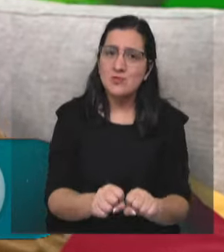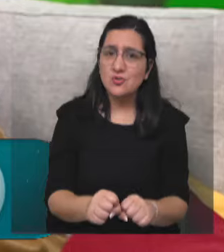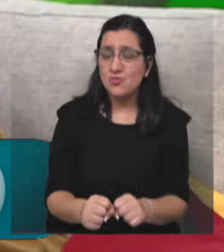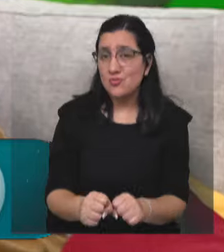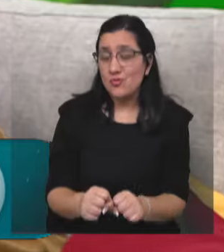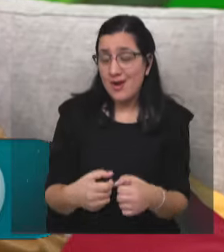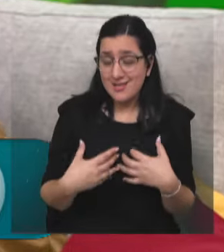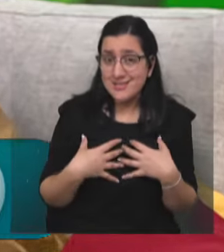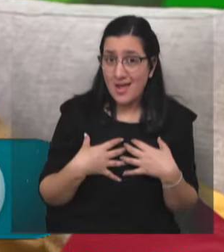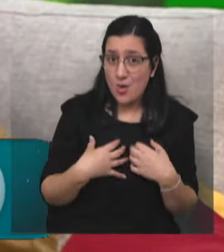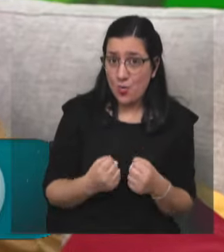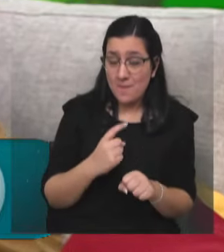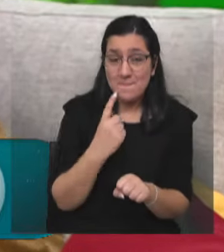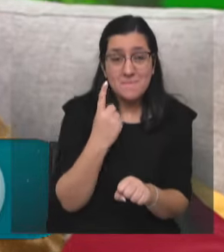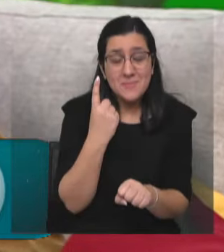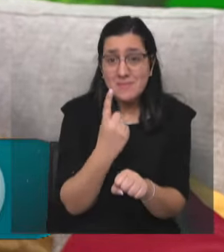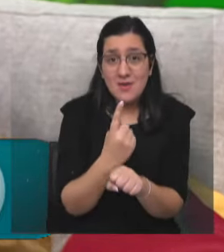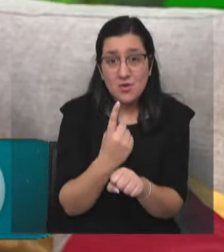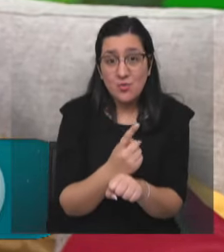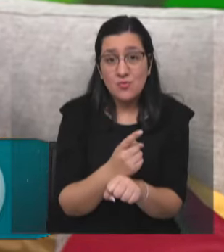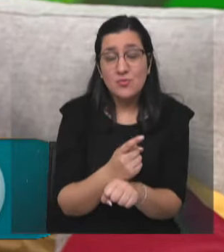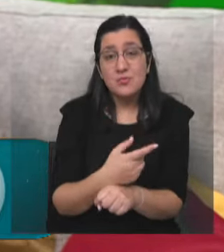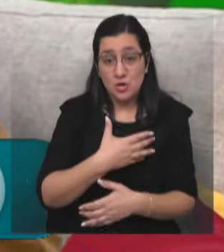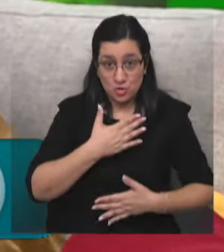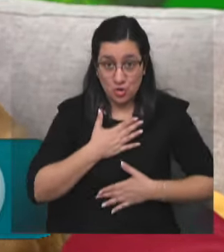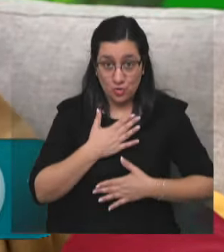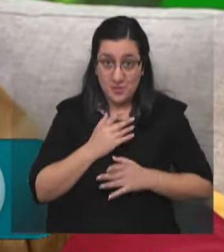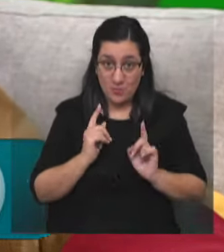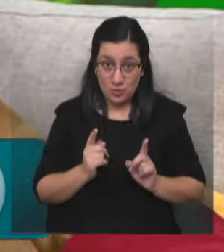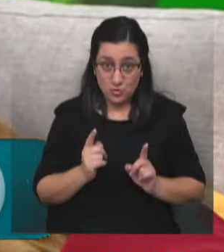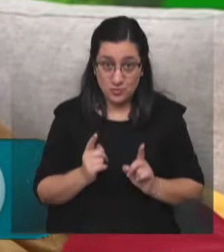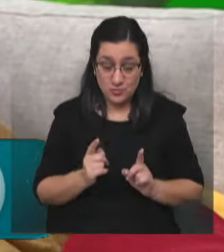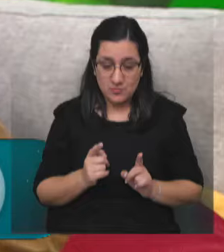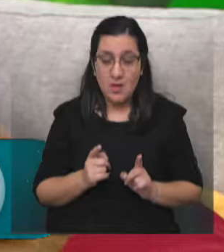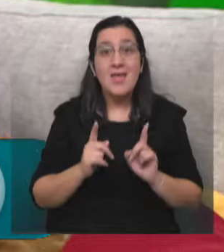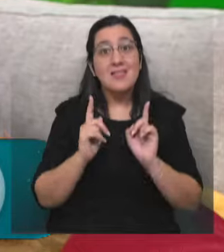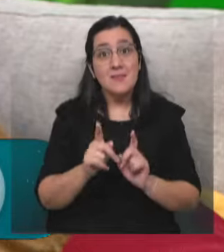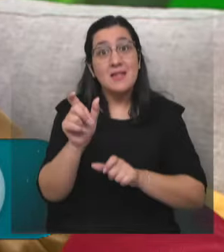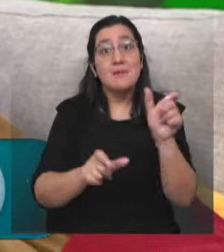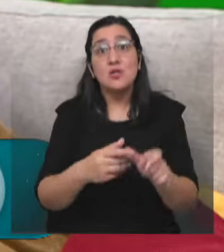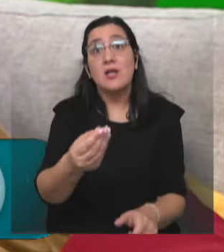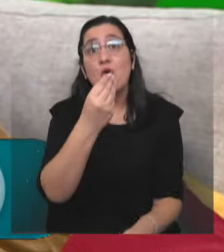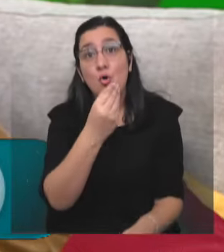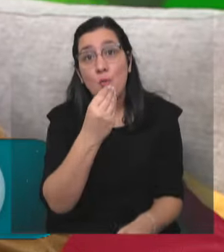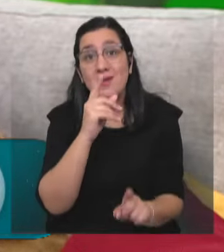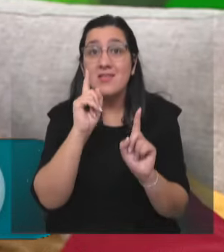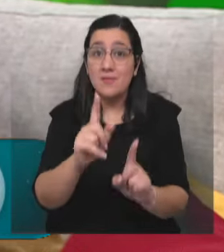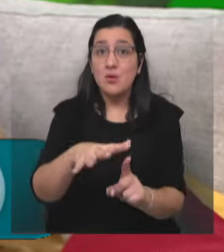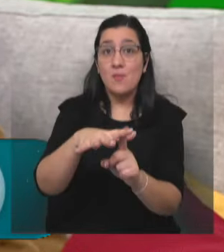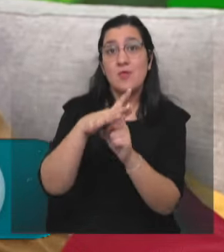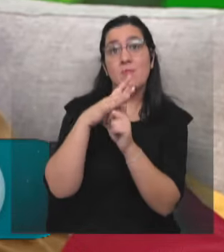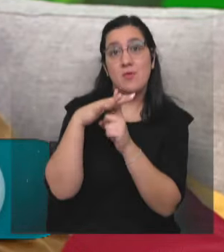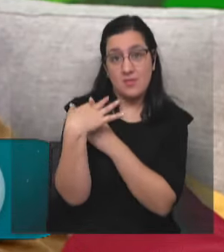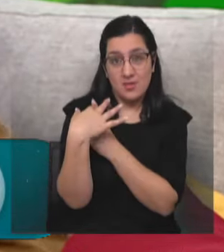del primero y ante todo de los que producimos, de los consumidores y con el medio ambiente.